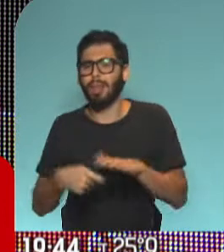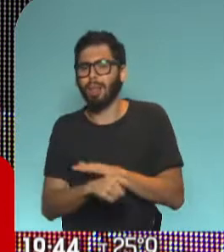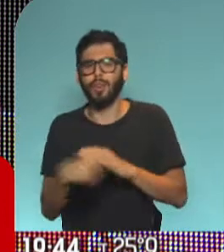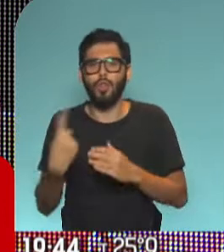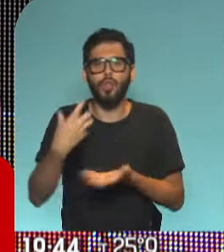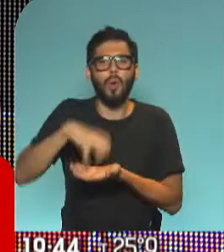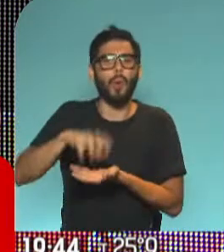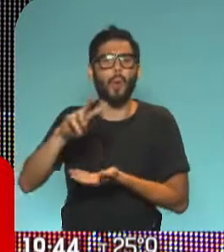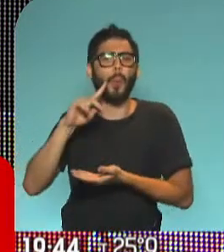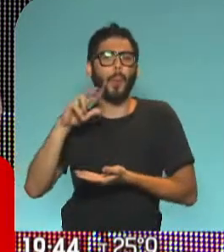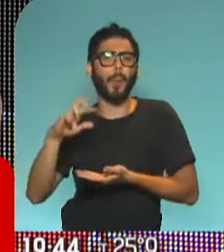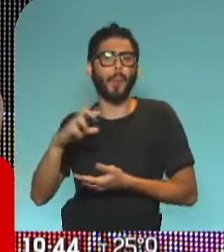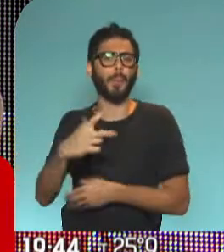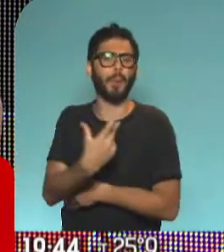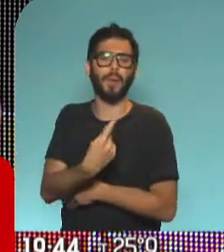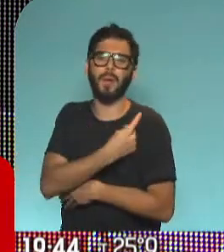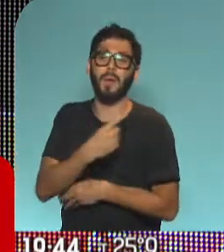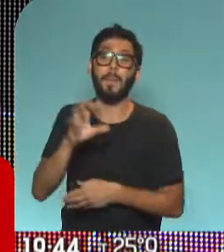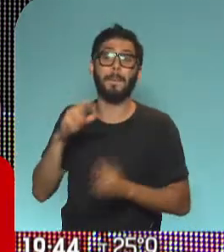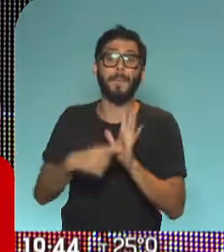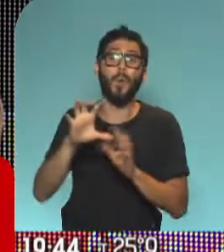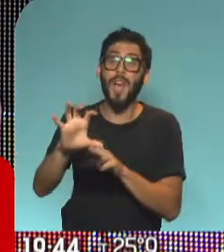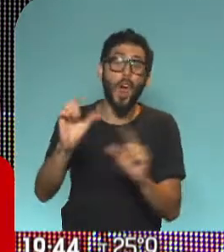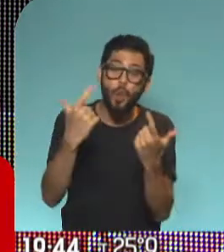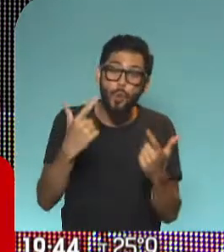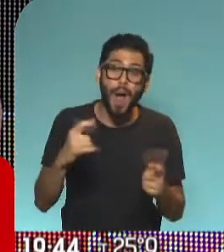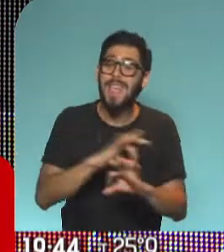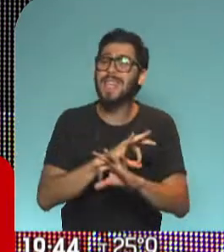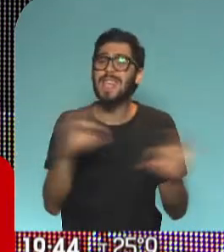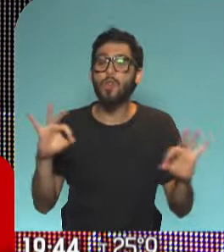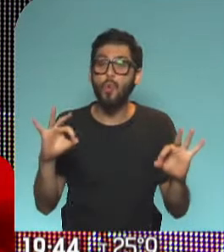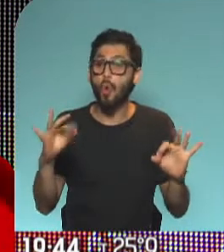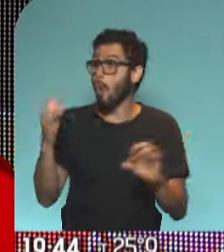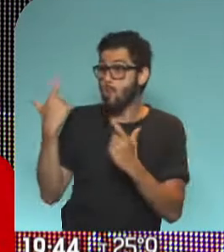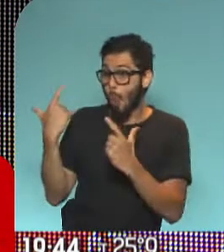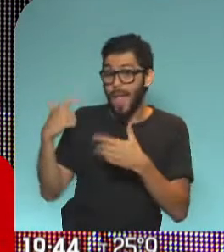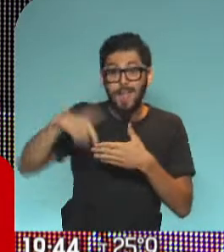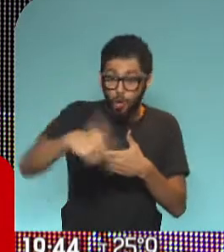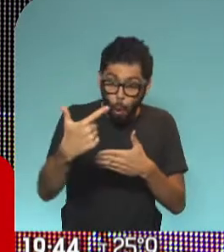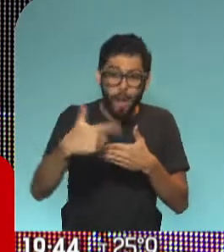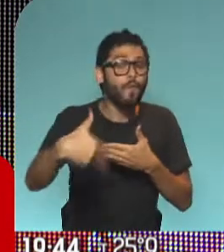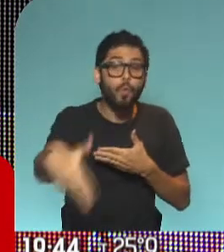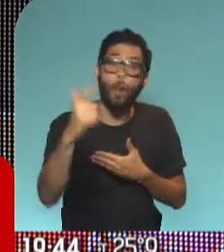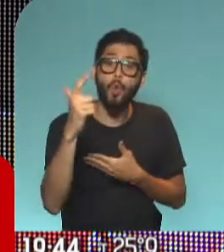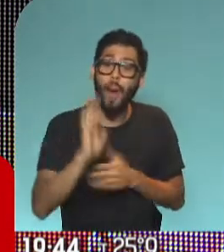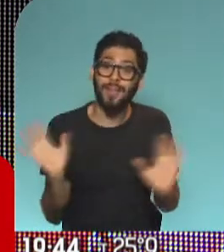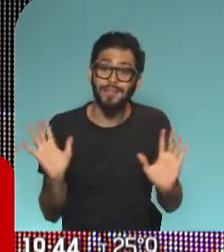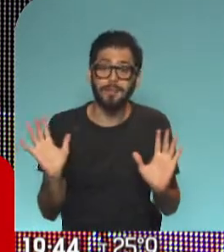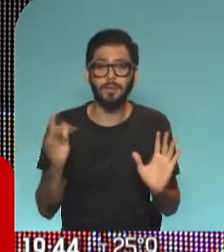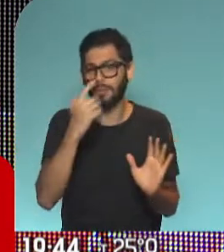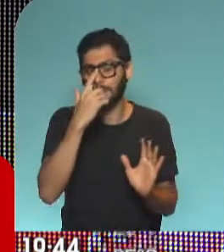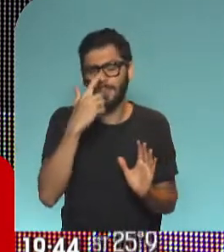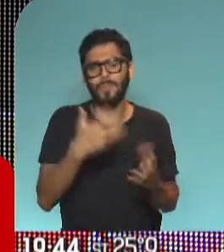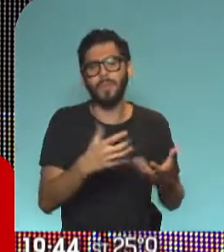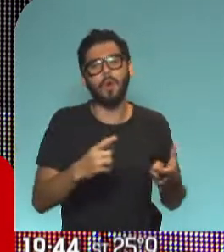vacunatorio VIP en la provincia de Buenos Aires, porque no existió, no existe y no va a existir. Entonces, obviamente hay una